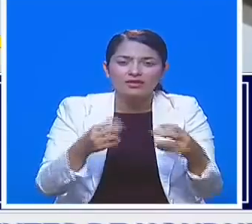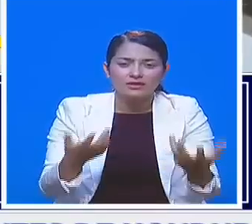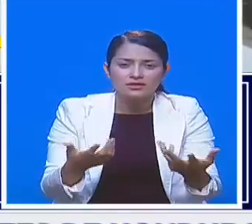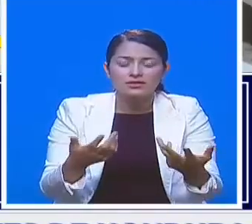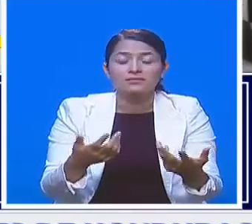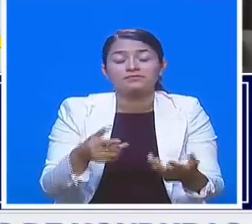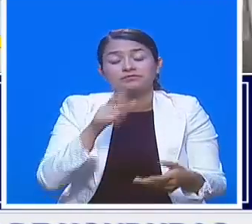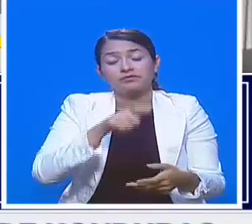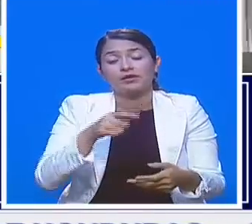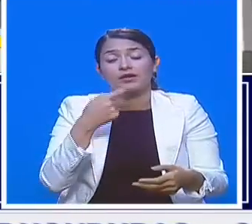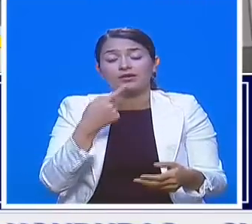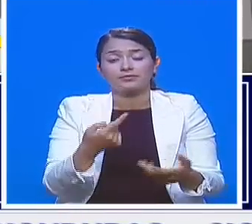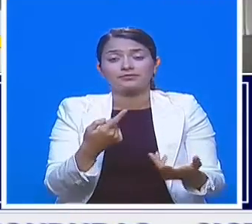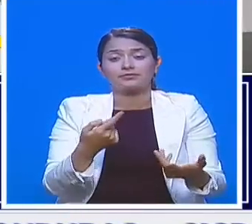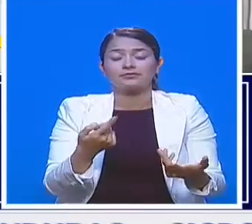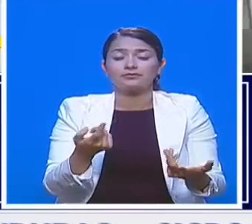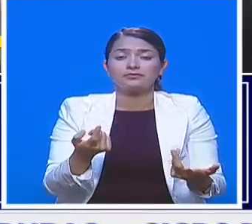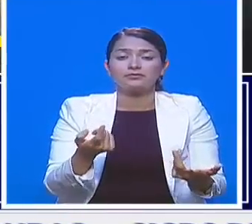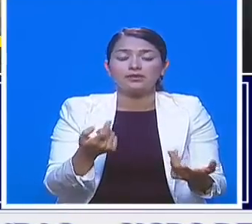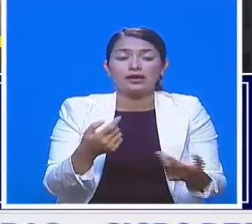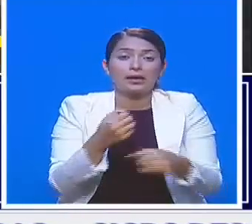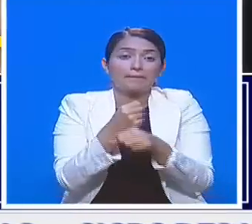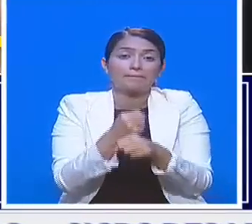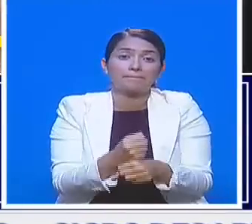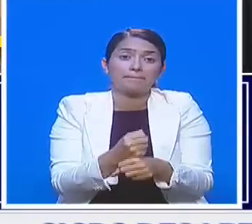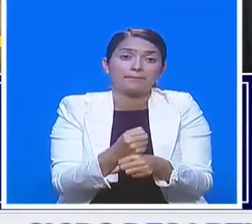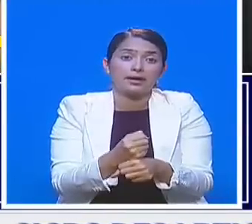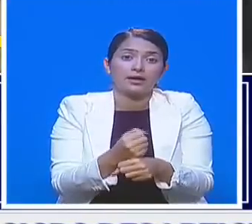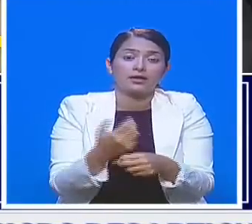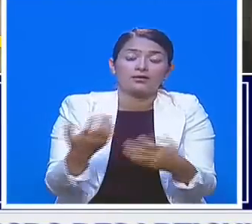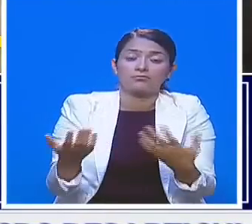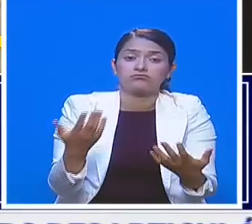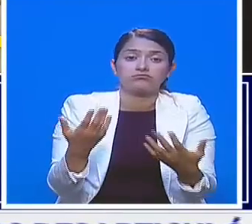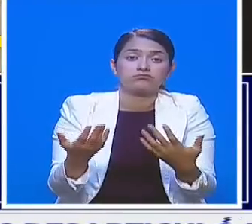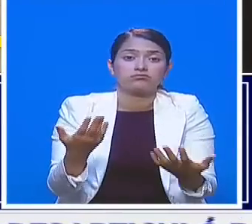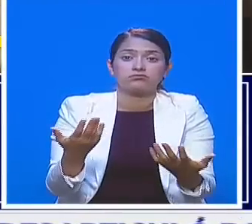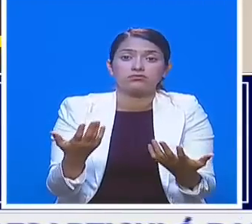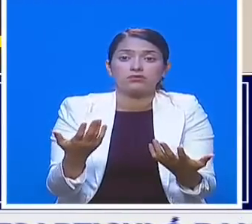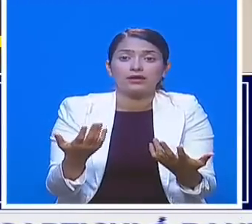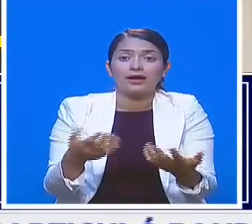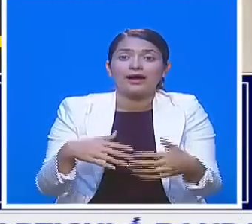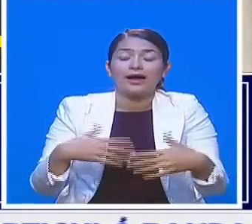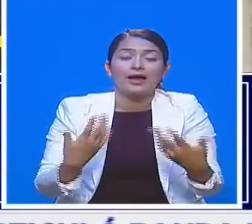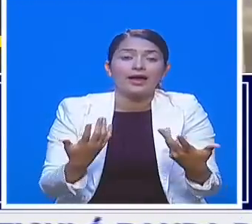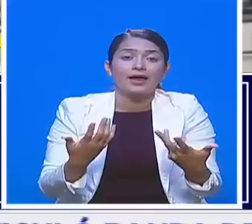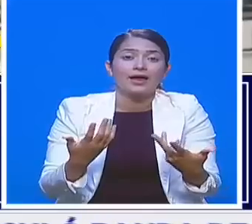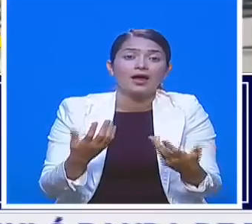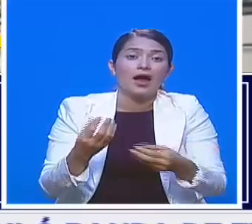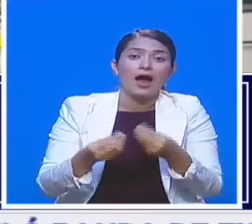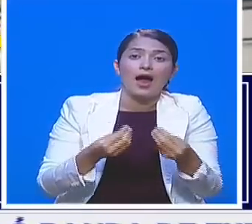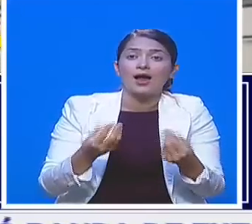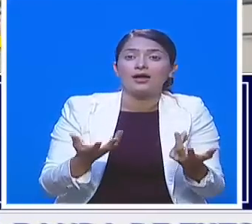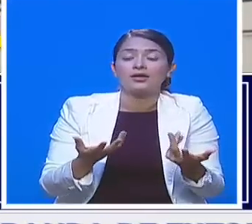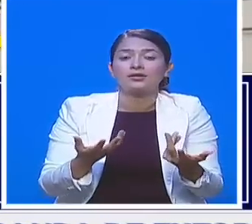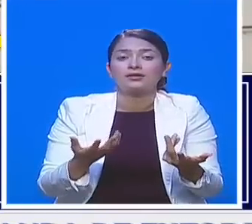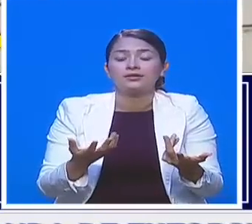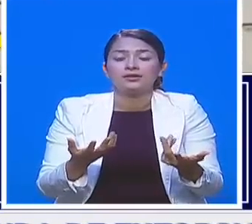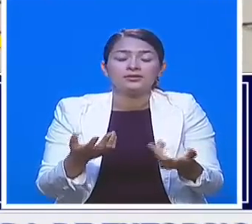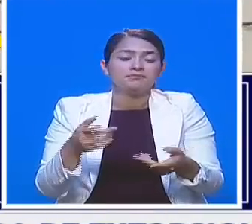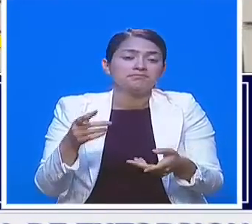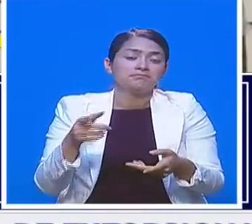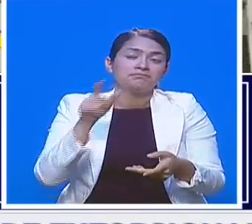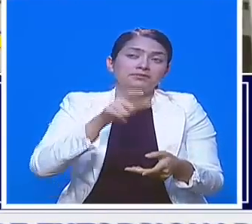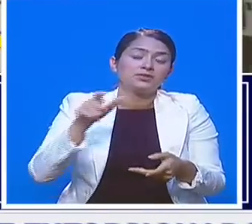se encuentran a la espera y con altas expectativas de qué va a suceder precisamente con